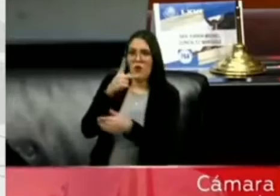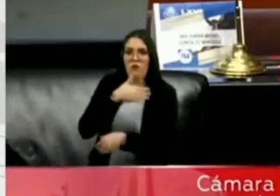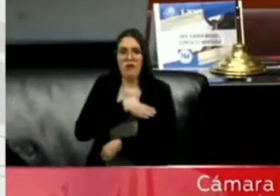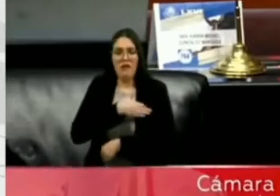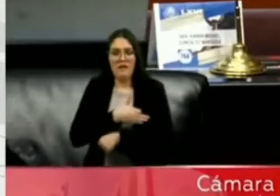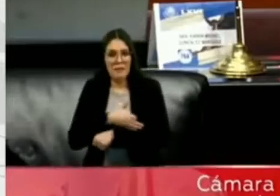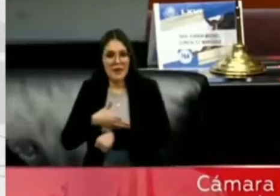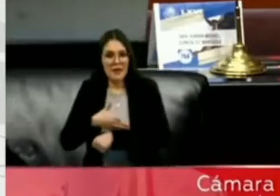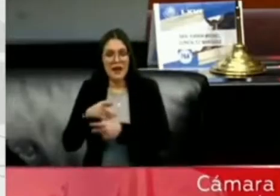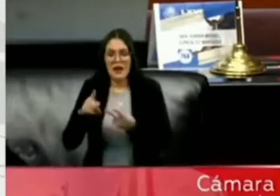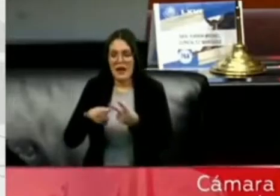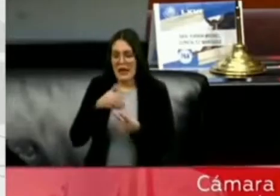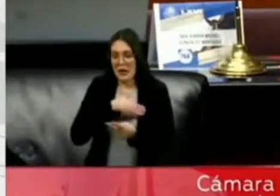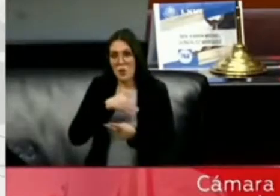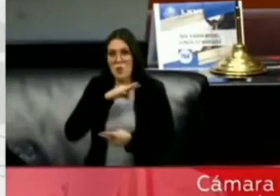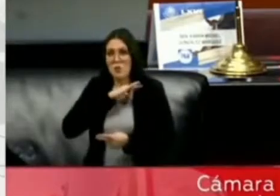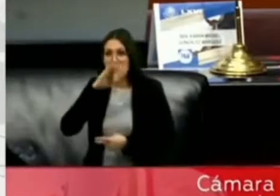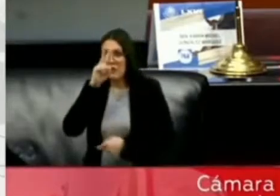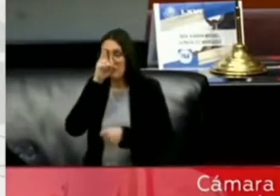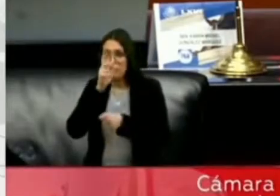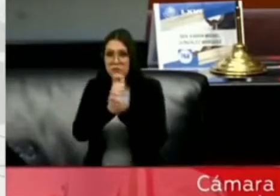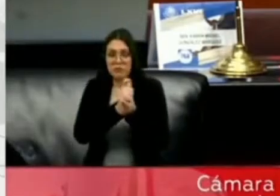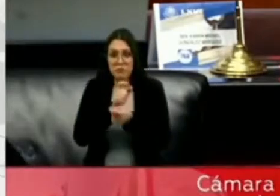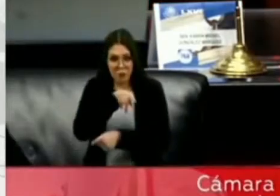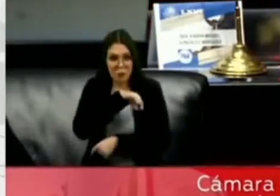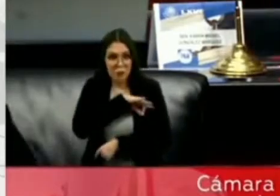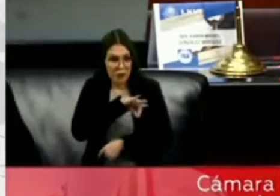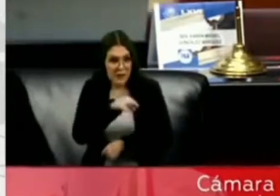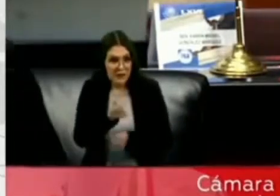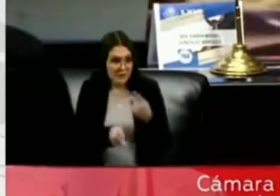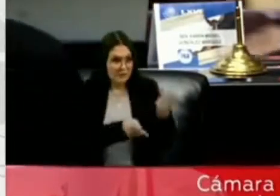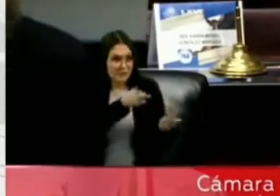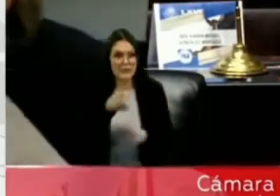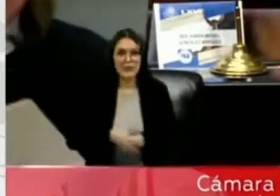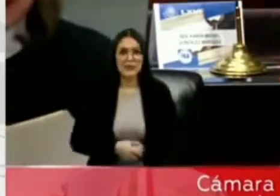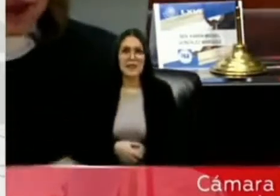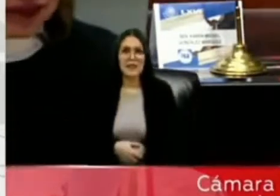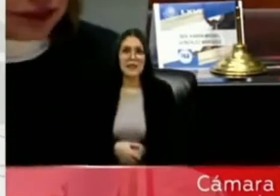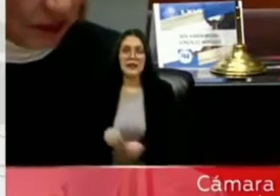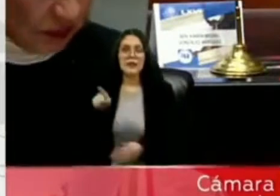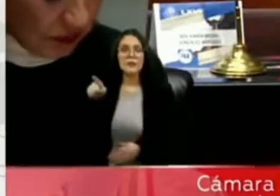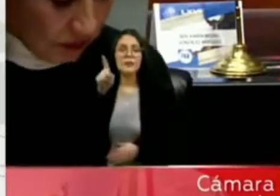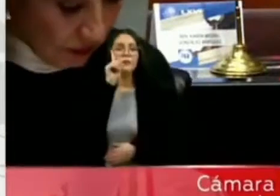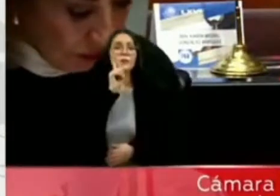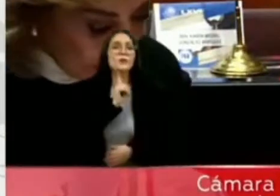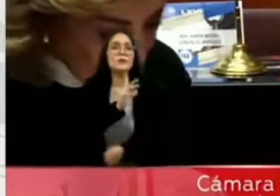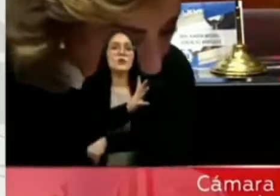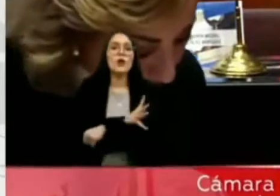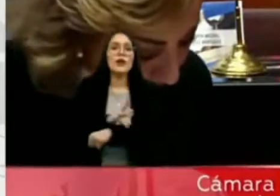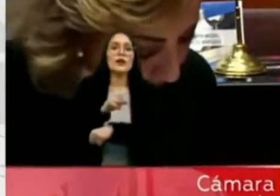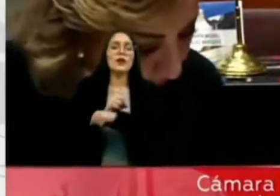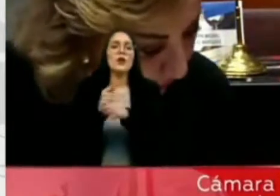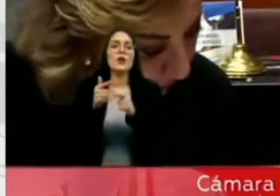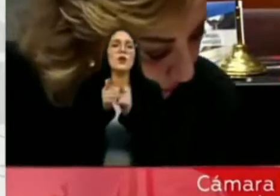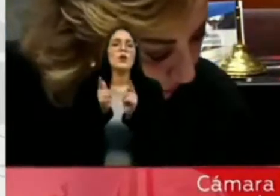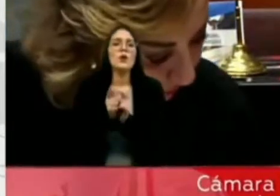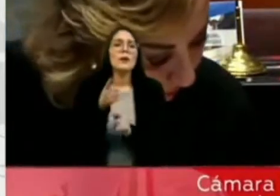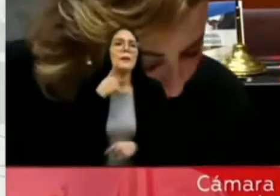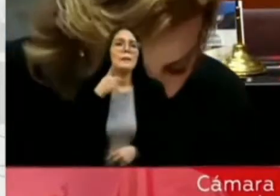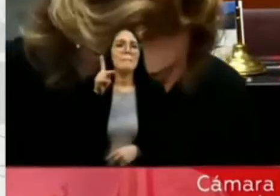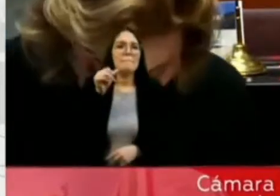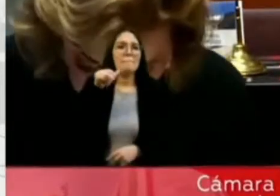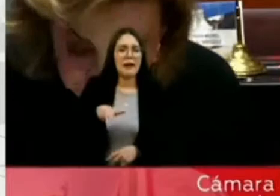hijos? Señor presidente, la coordinadora del Grupo Parlamentario de Acción Nacional